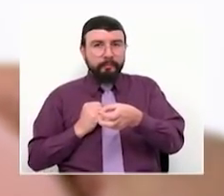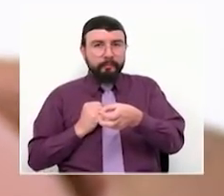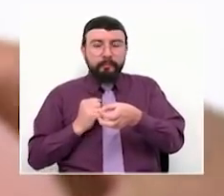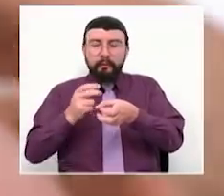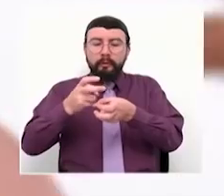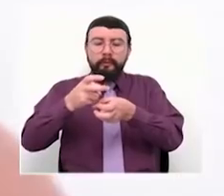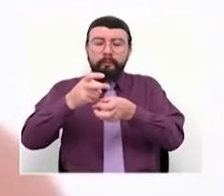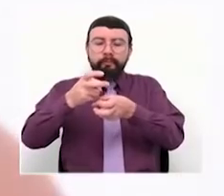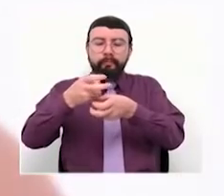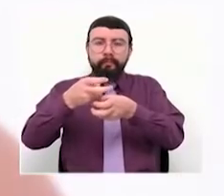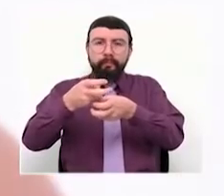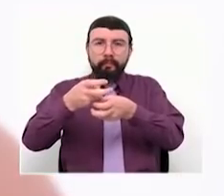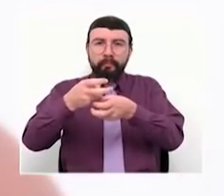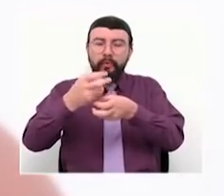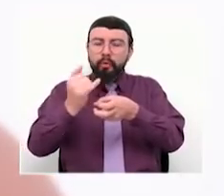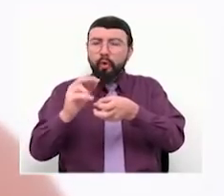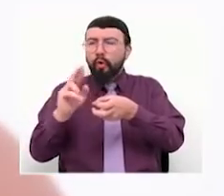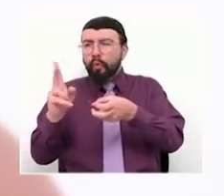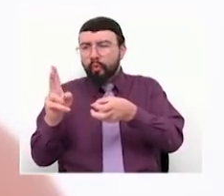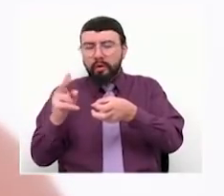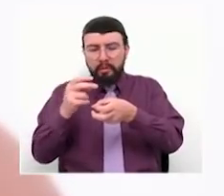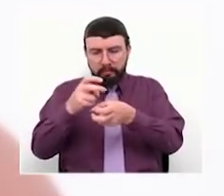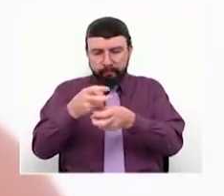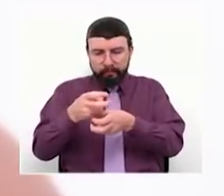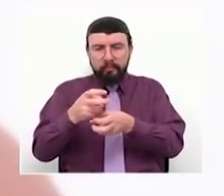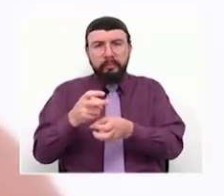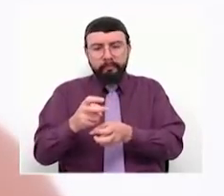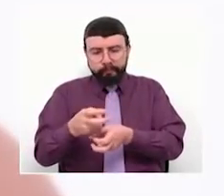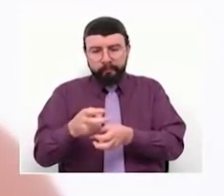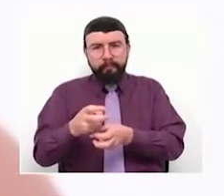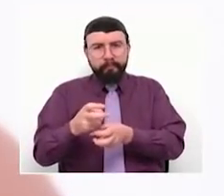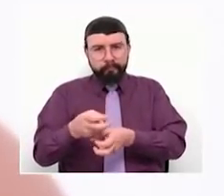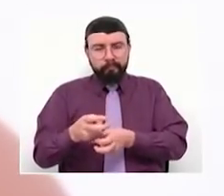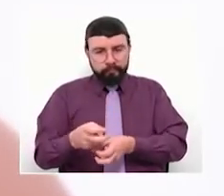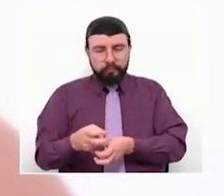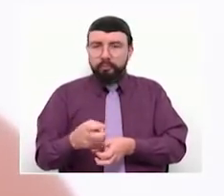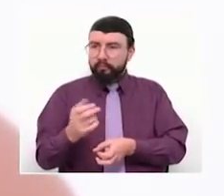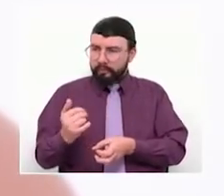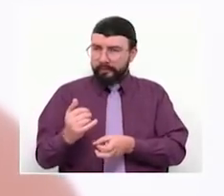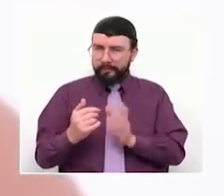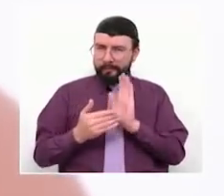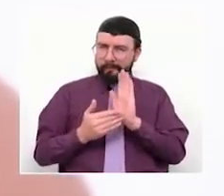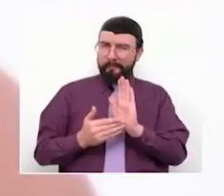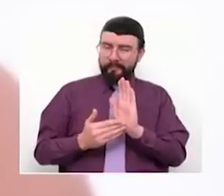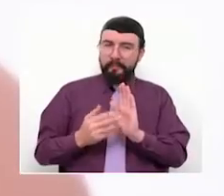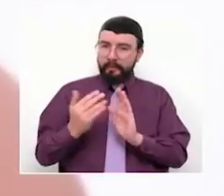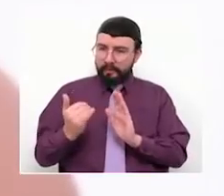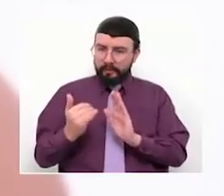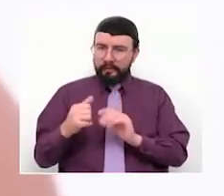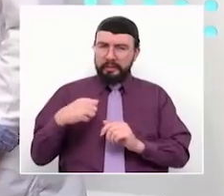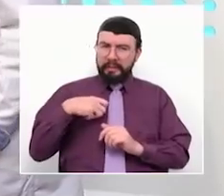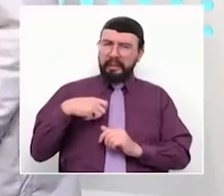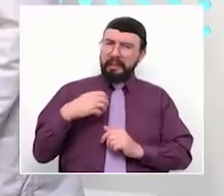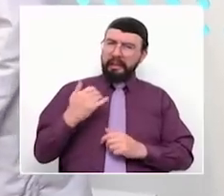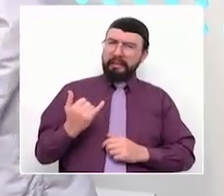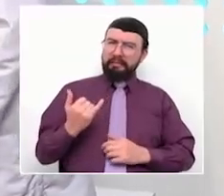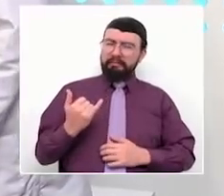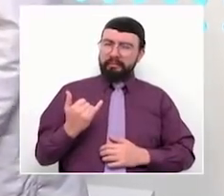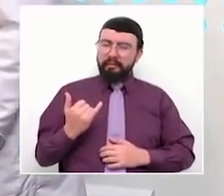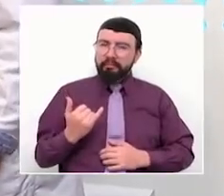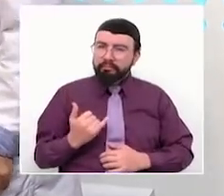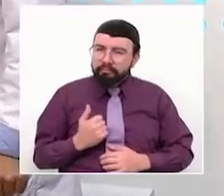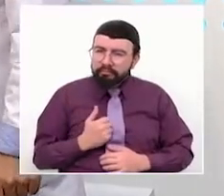facetica, esta es la otra facetica. Entonces, lo vamos a hacer muy didáctico acá en la columna, ¿cierto?